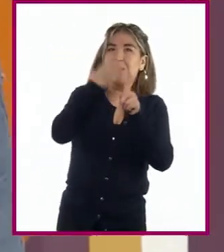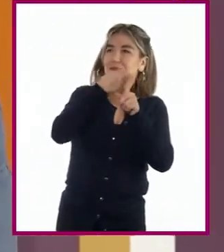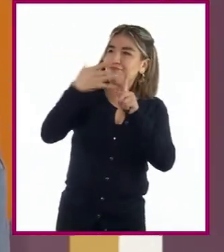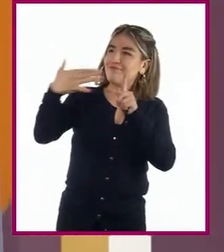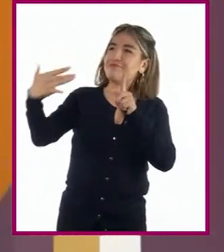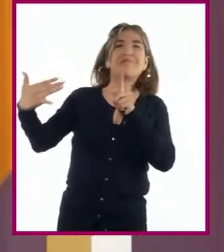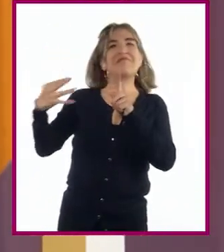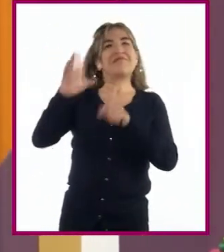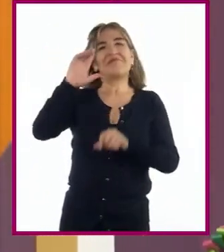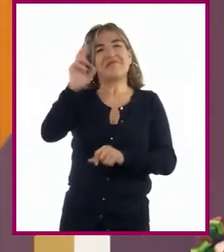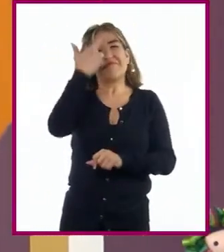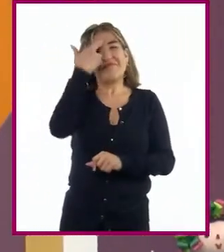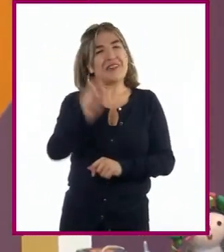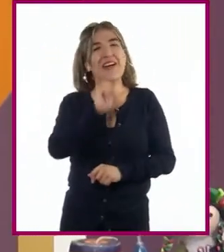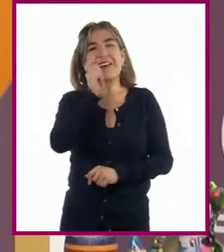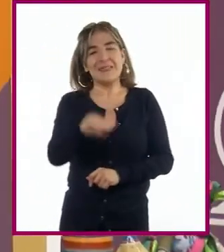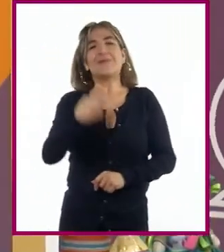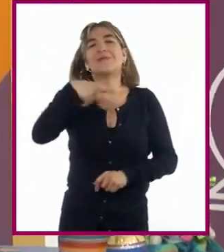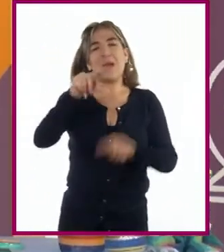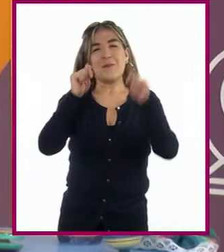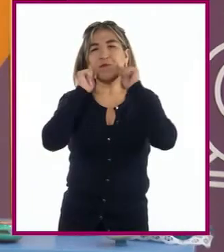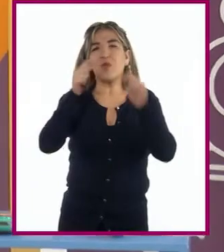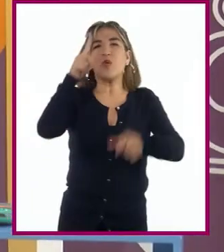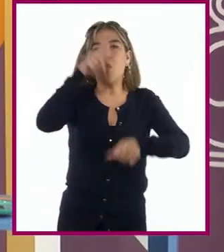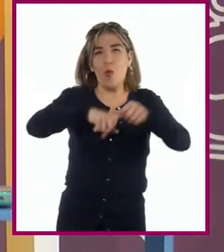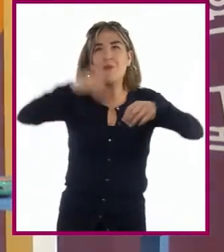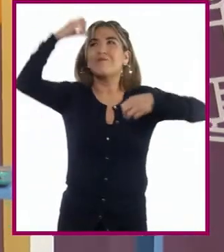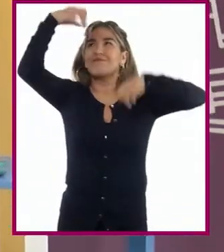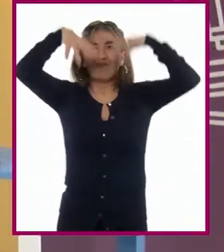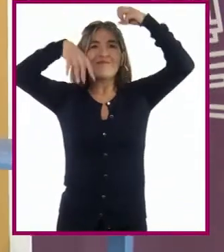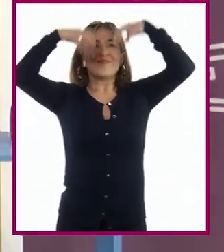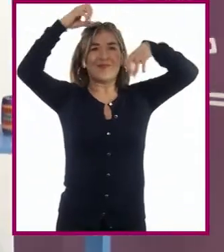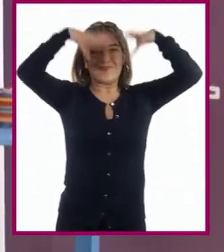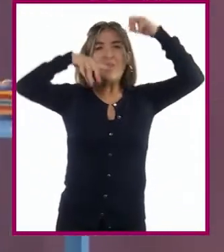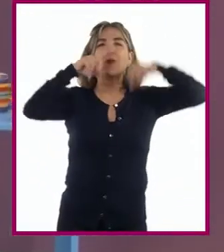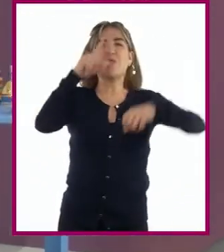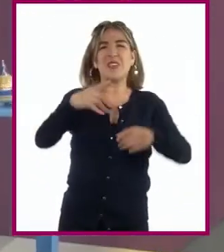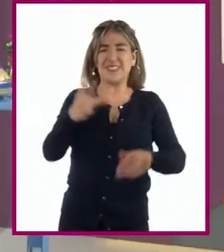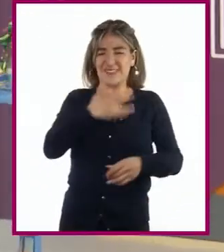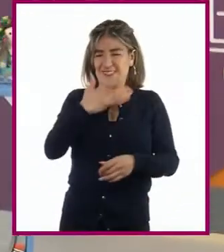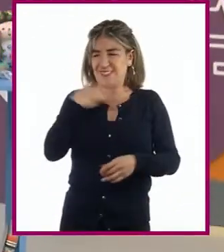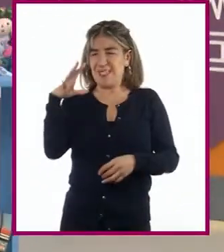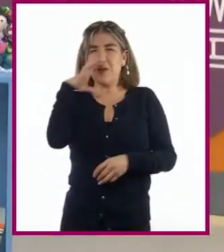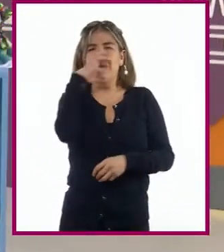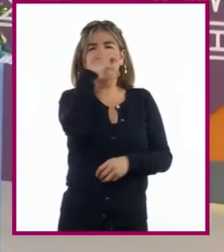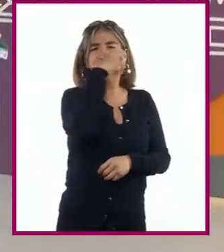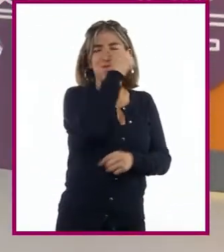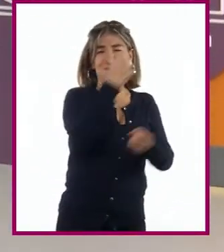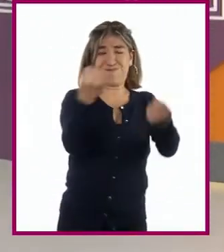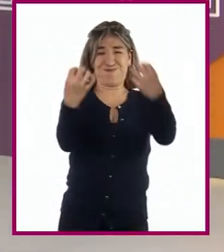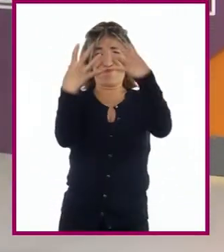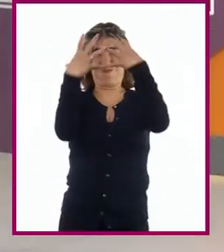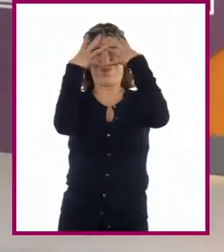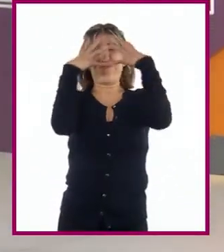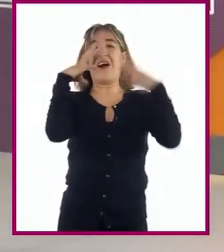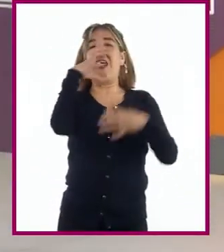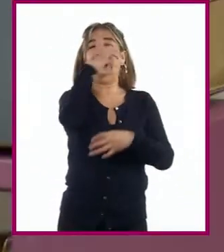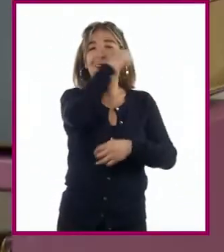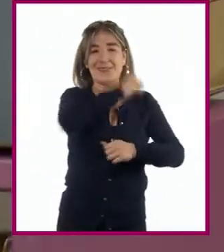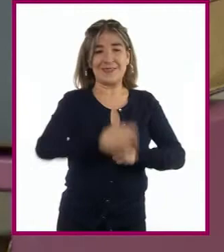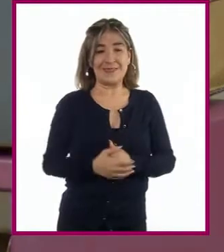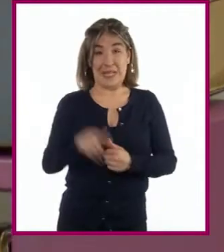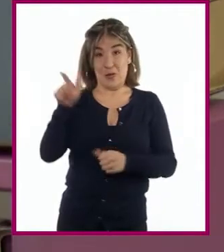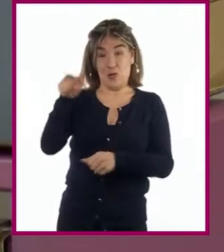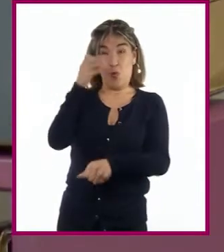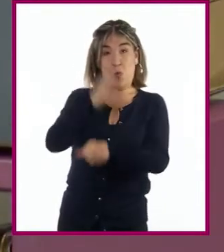la sensación que me daba en estos así, los colores del escenario. Y sentía mucho calor en la cara. Pero mira, justo de lo que